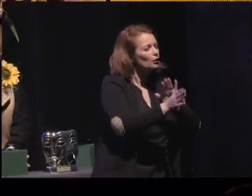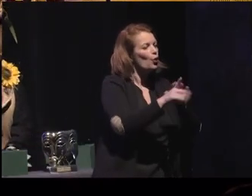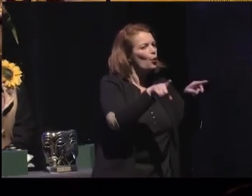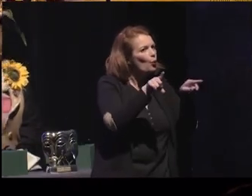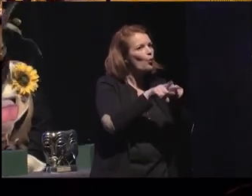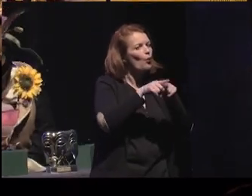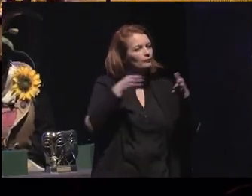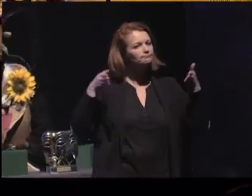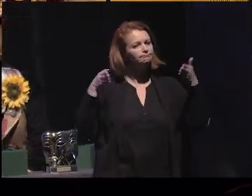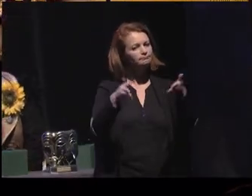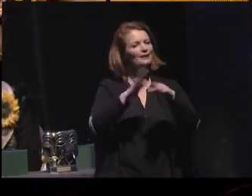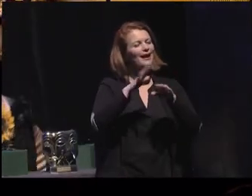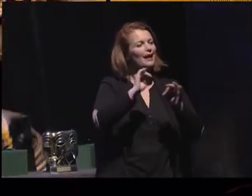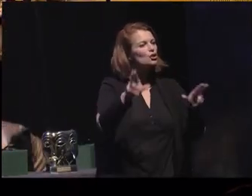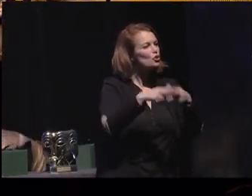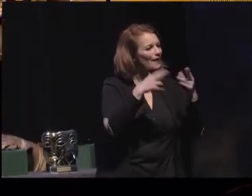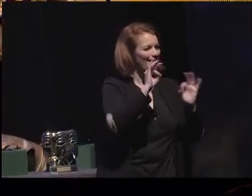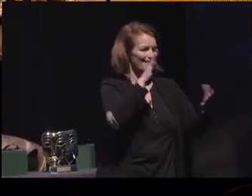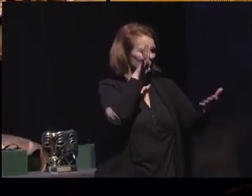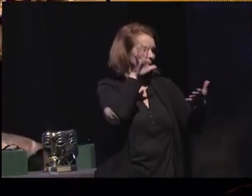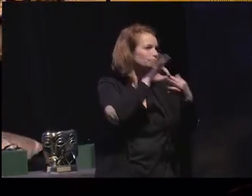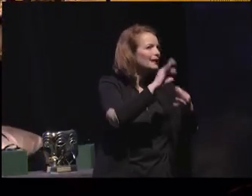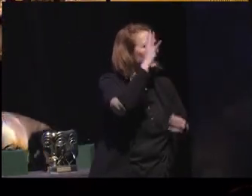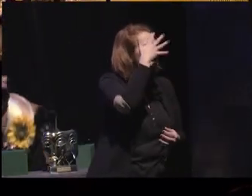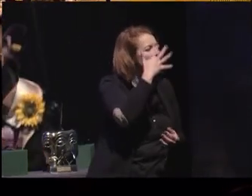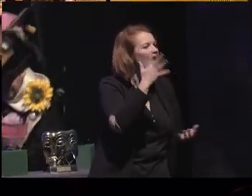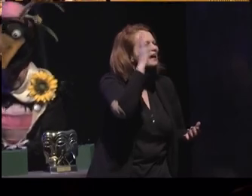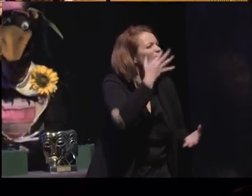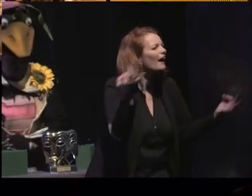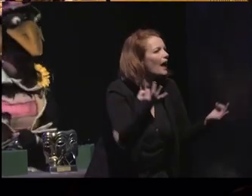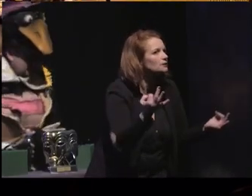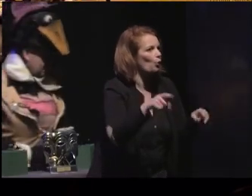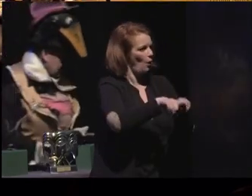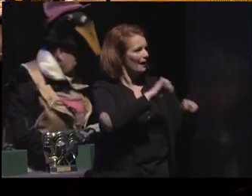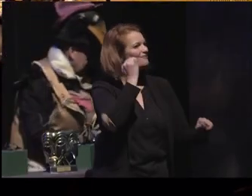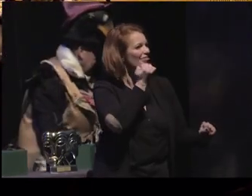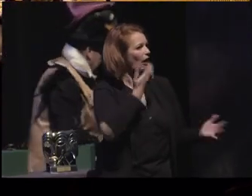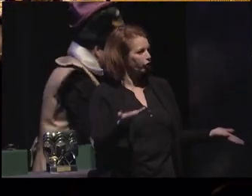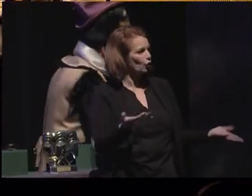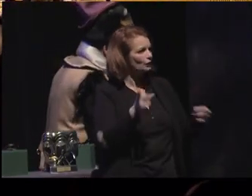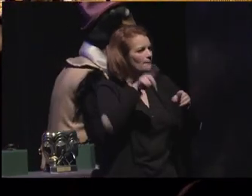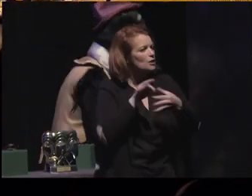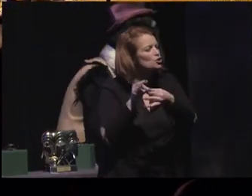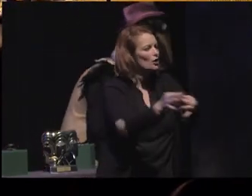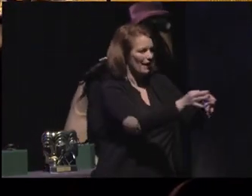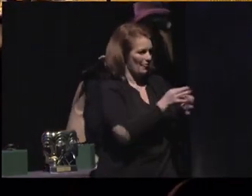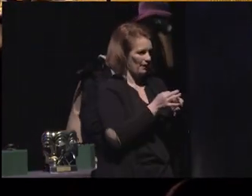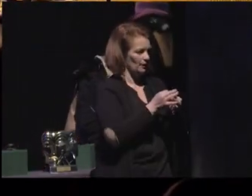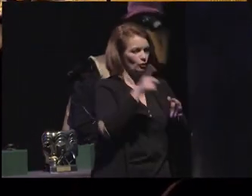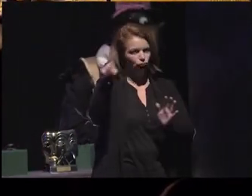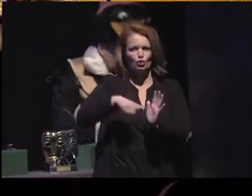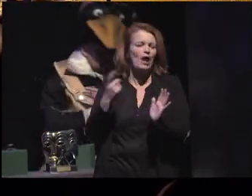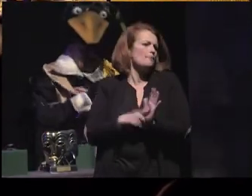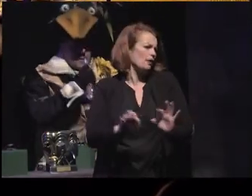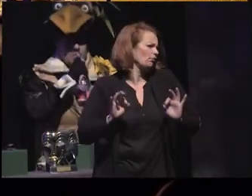en la vertiente social de los carnavales, porque al final los carnavales son eso, ¿no? Reivindicación y también solidaridad, ¿no? Totalmente, porque